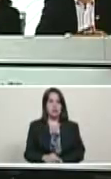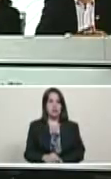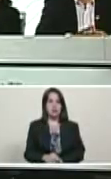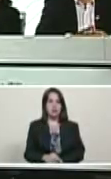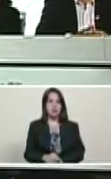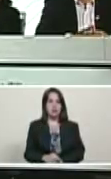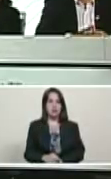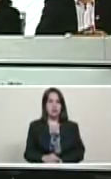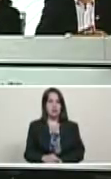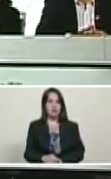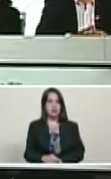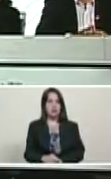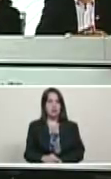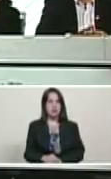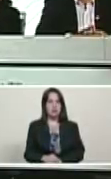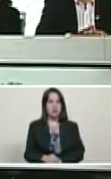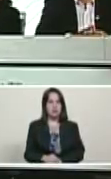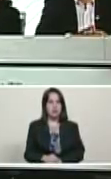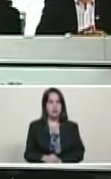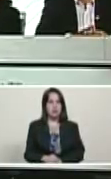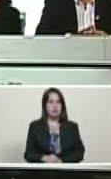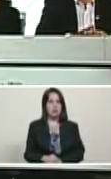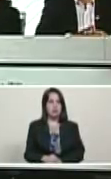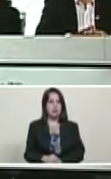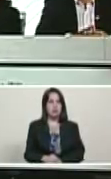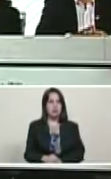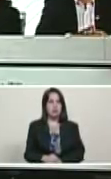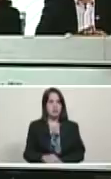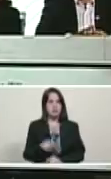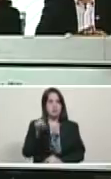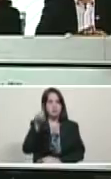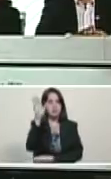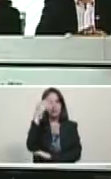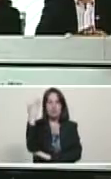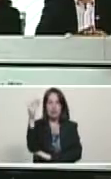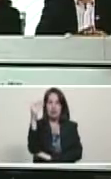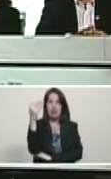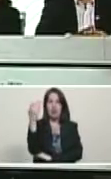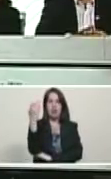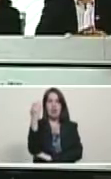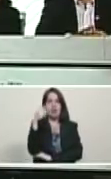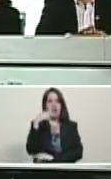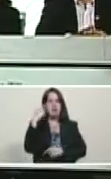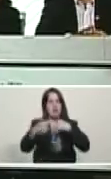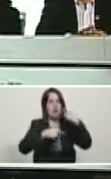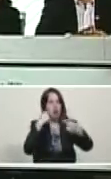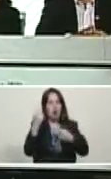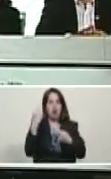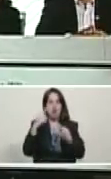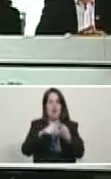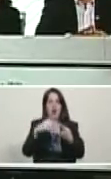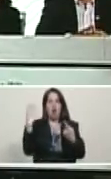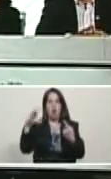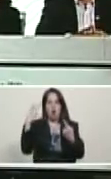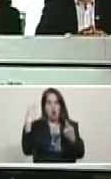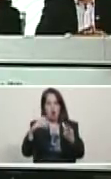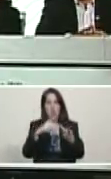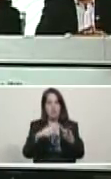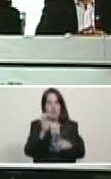y si van más al sur ecuador es la bandera de ecuador es la bandera que une a nuestros pueblos por